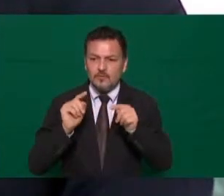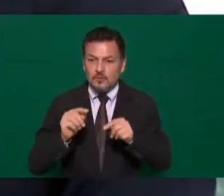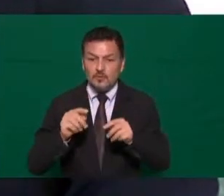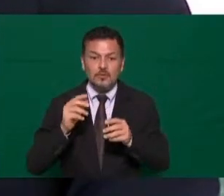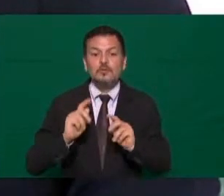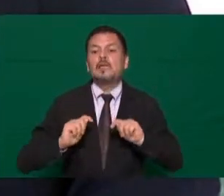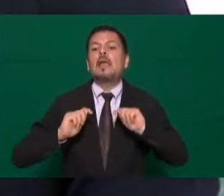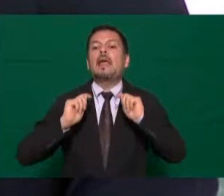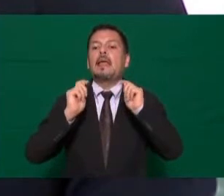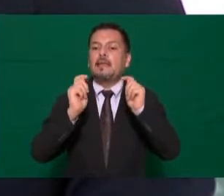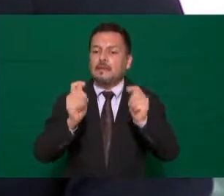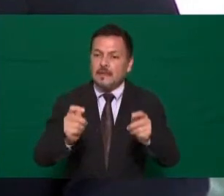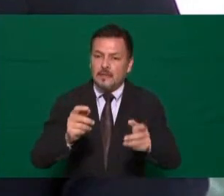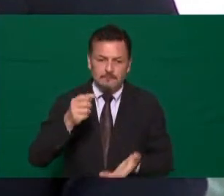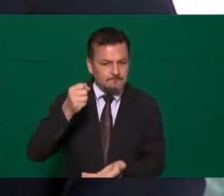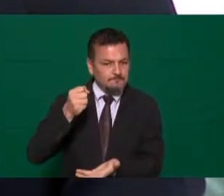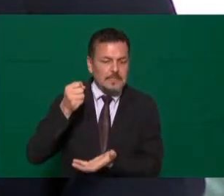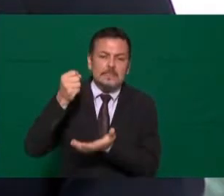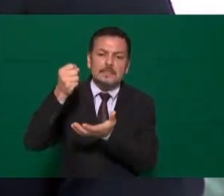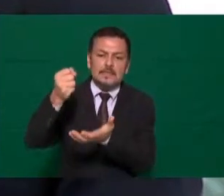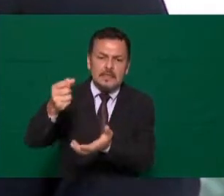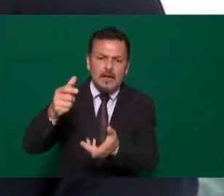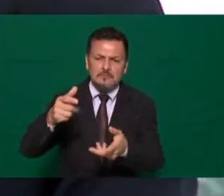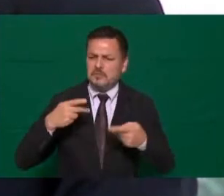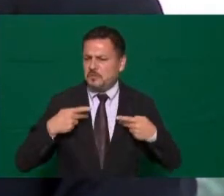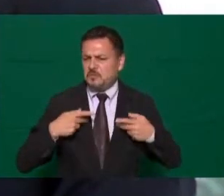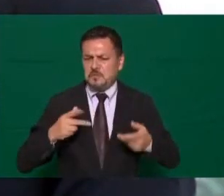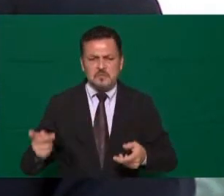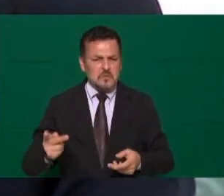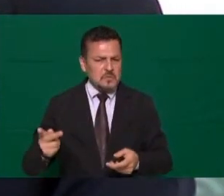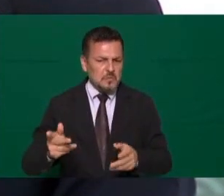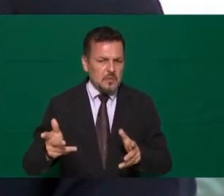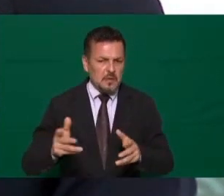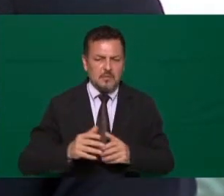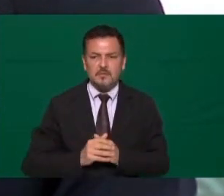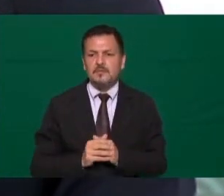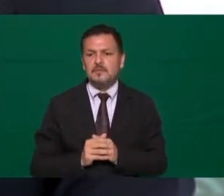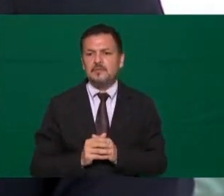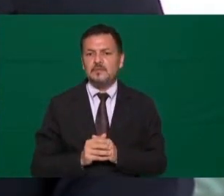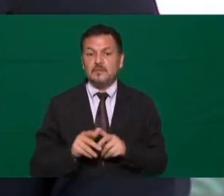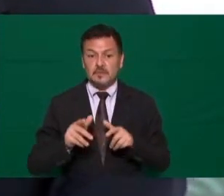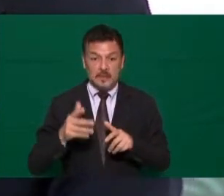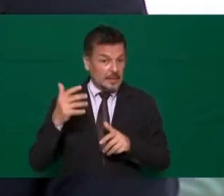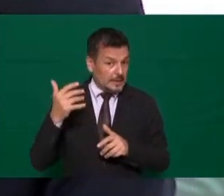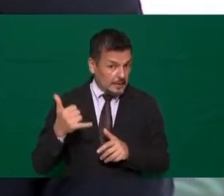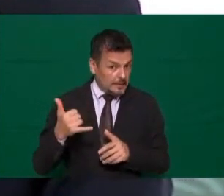Entregar al pueblo lo que le corresponde. Y